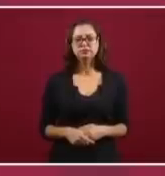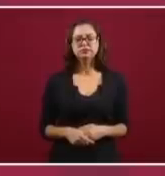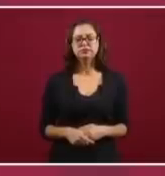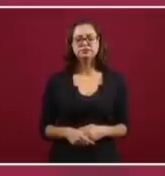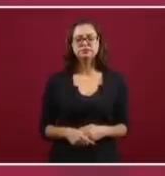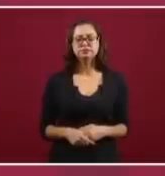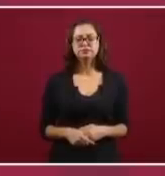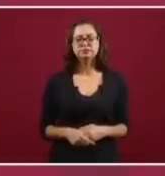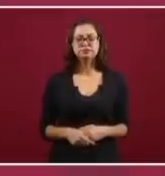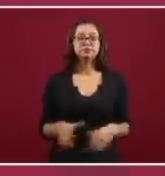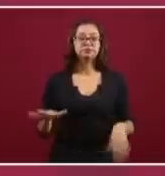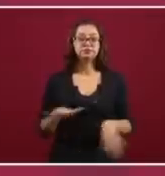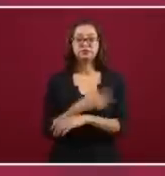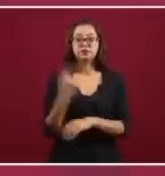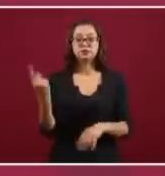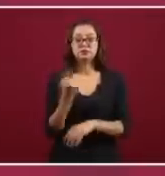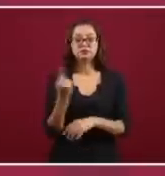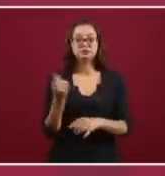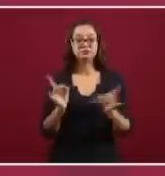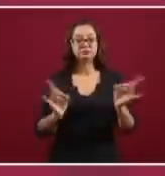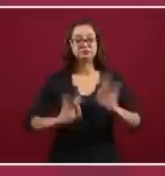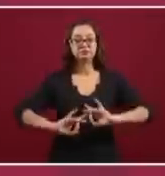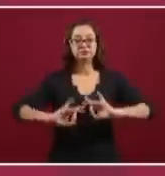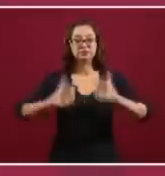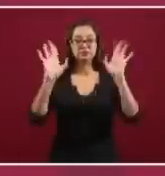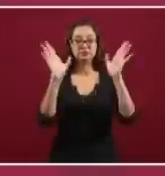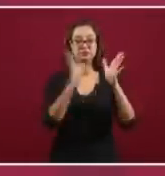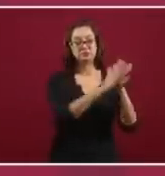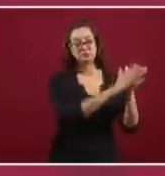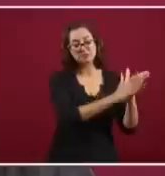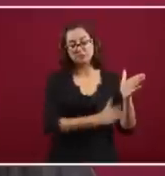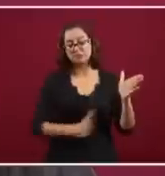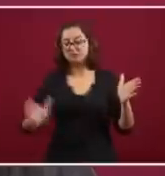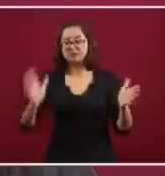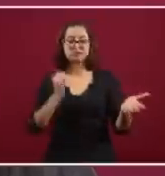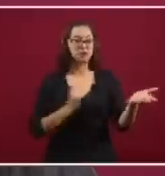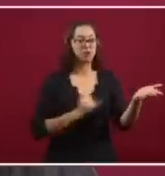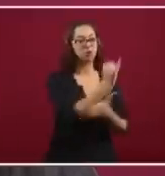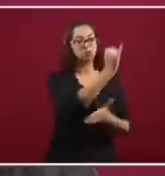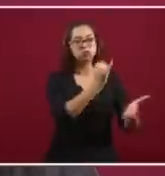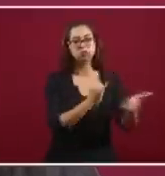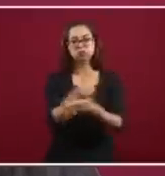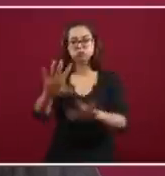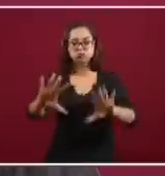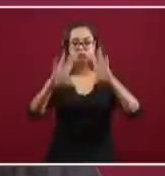porque fue muy irresponsable lo que se hizo durante mucho tiempo.